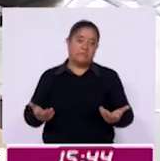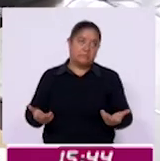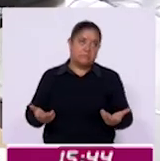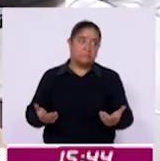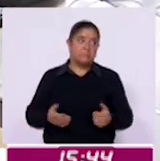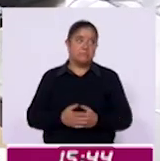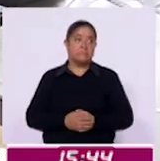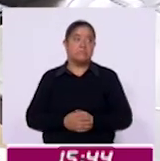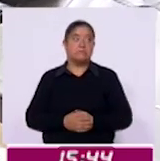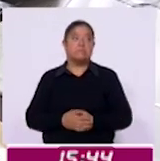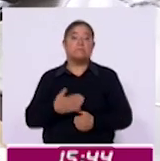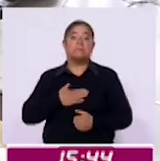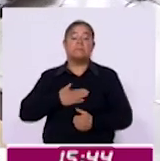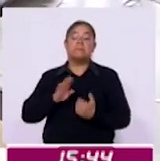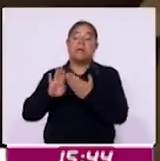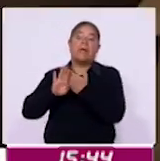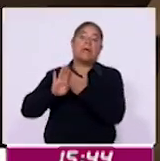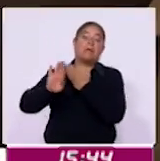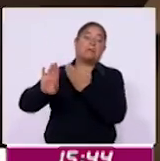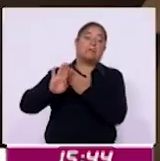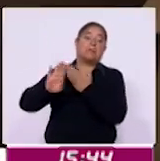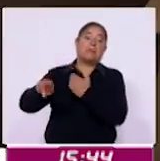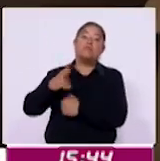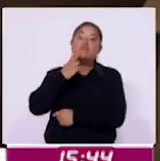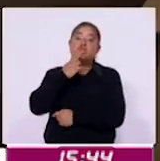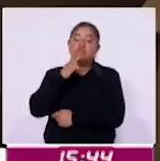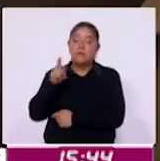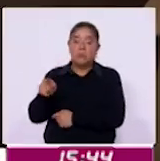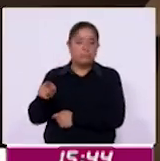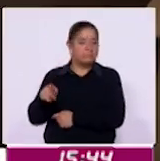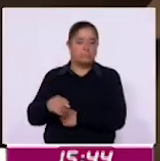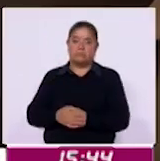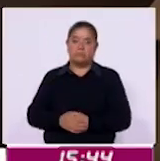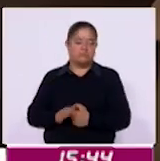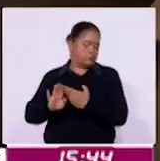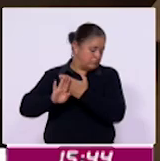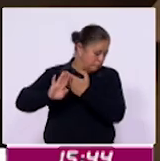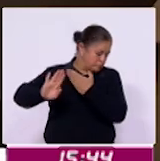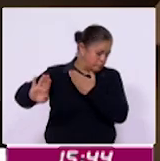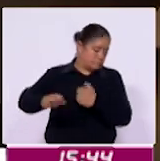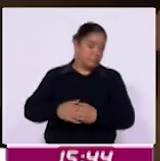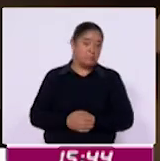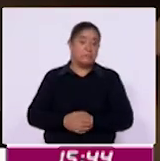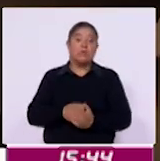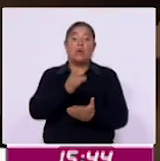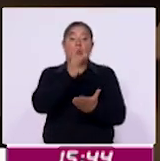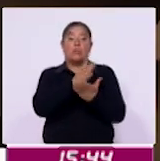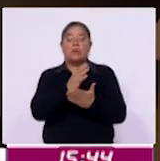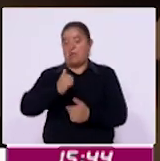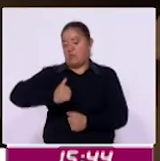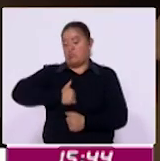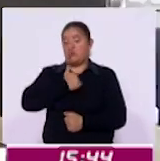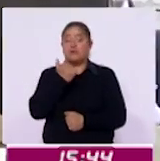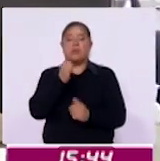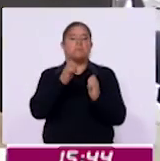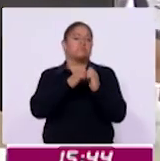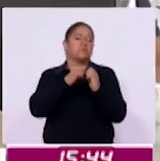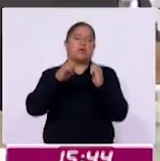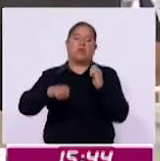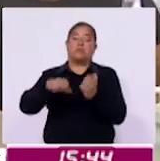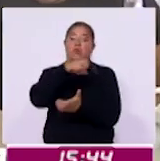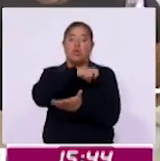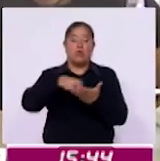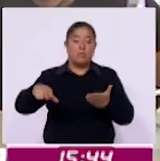de evitar utilizarla, excepto para poder aprovechar, por ejemplo, alguna